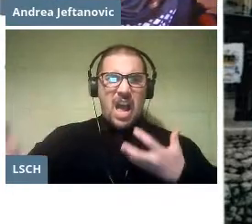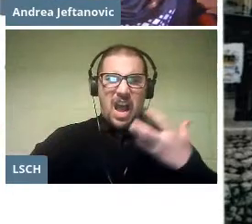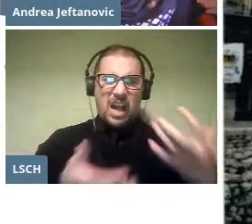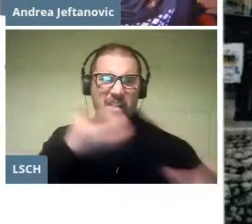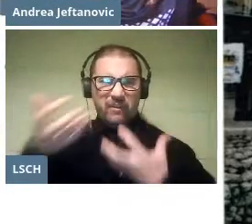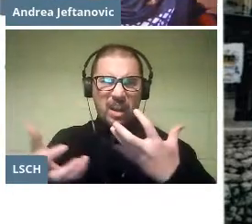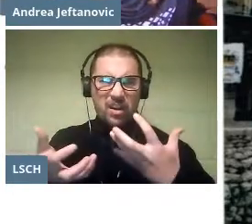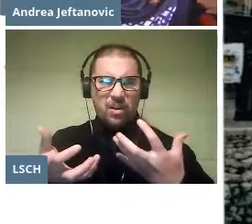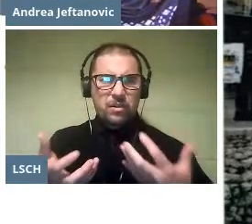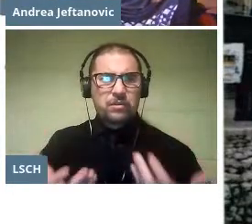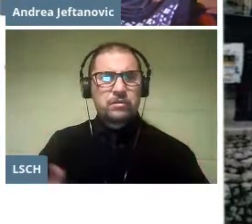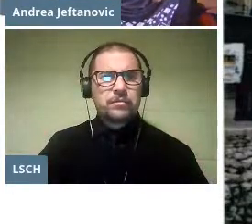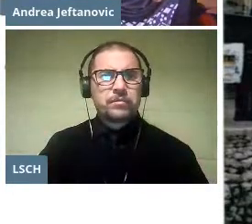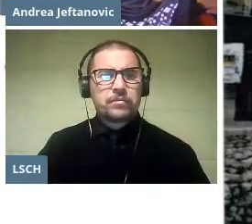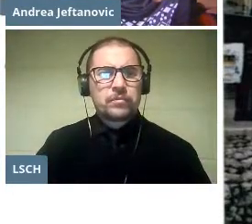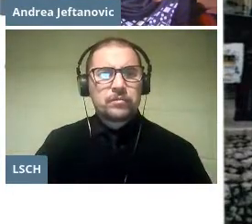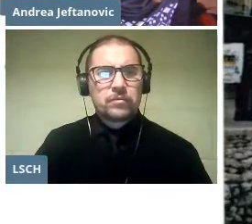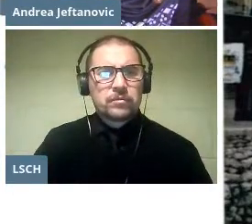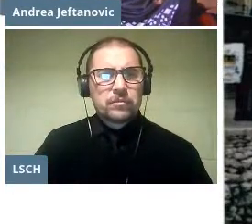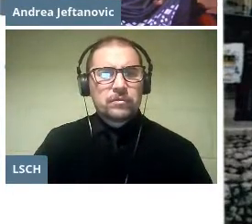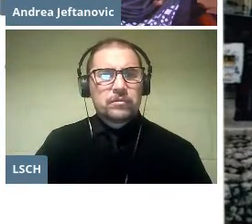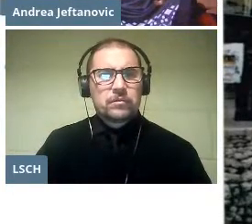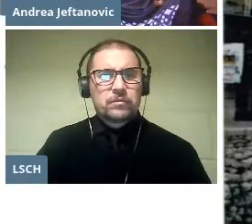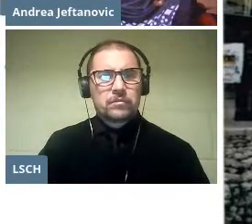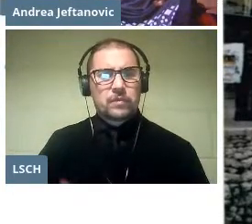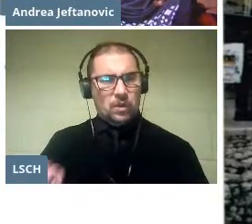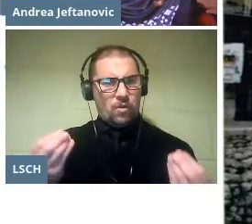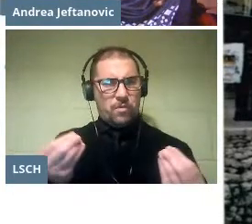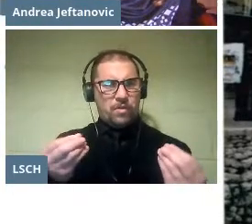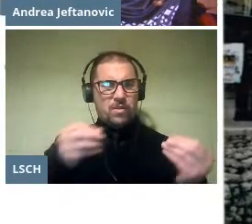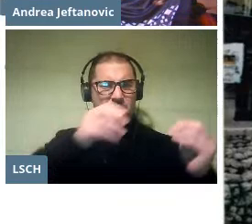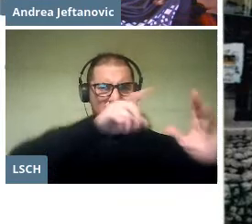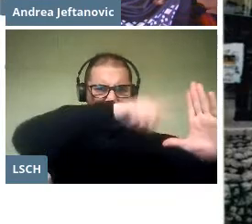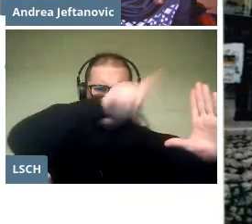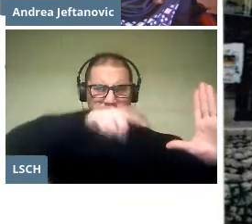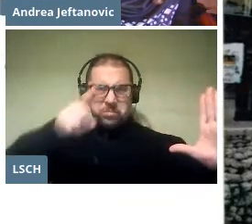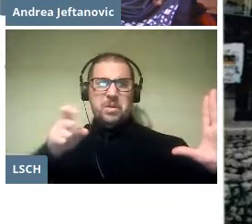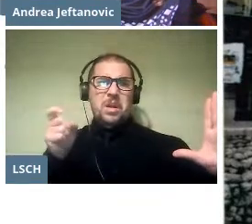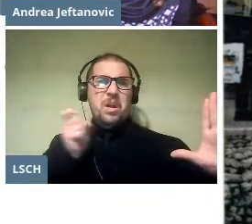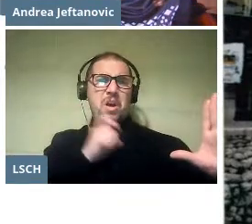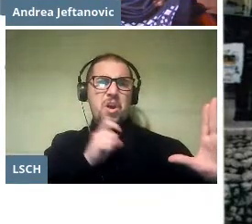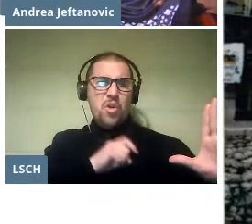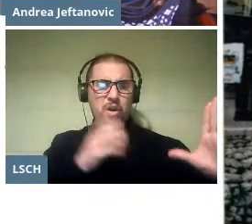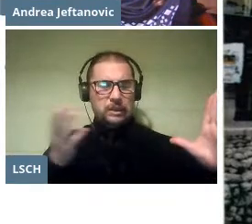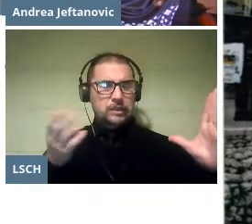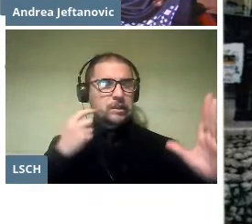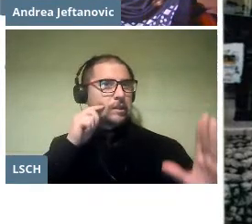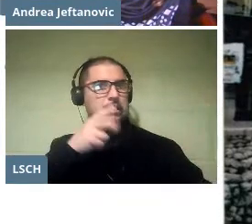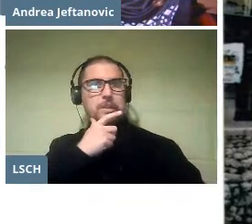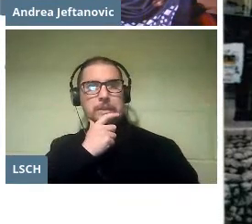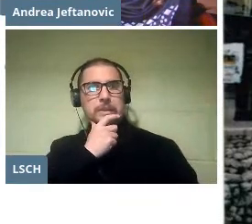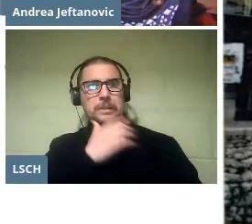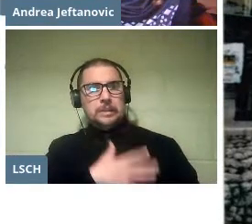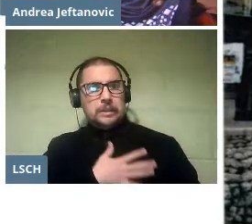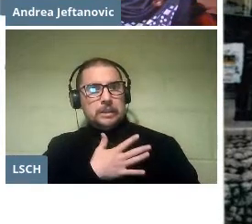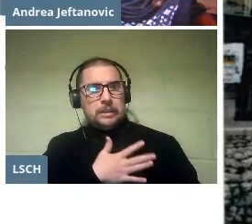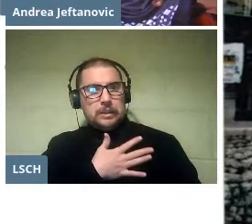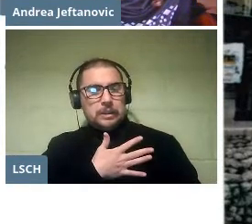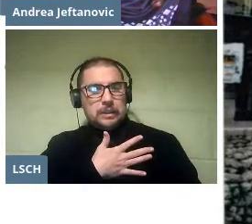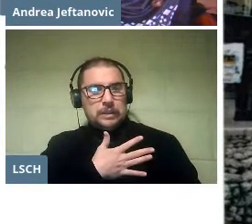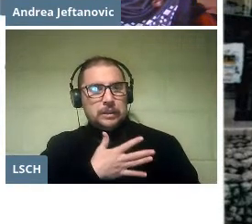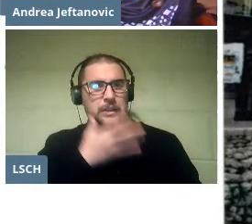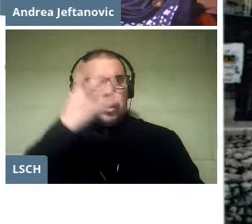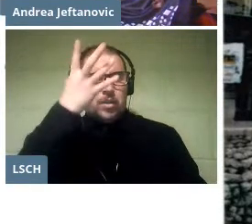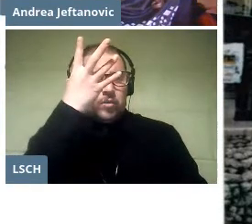Bienvenido al infierno. Esto escrito en letras rojas. Y desde ese momento me sentí